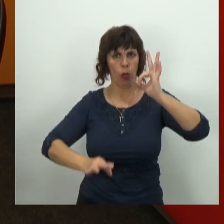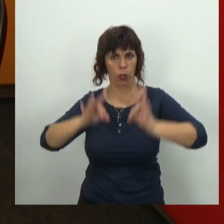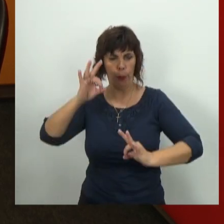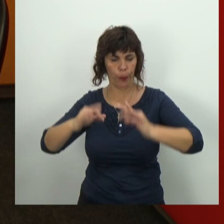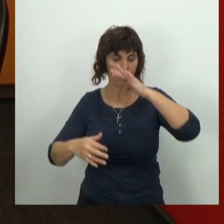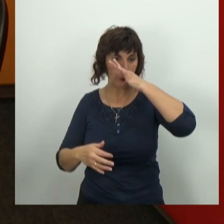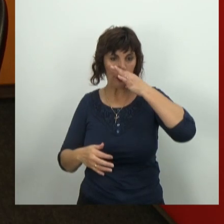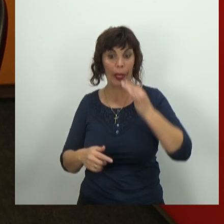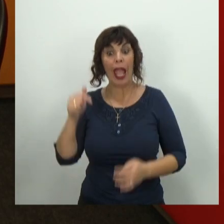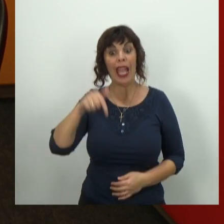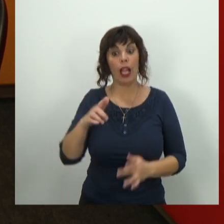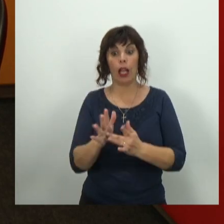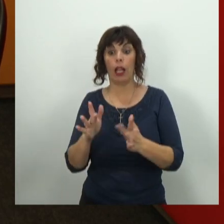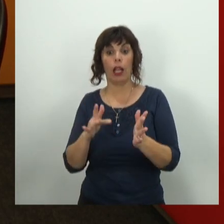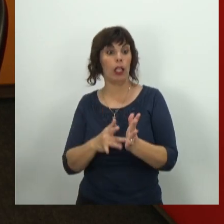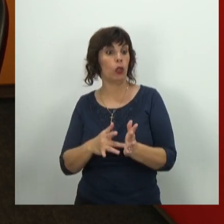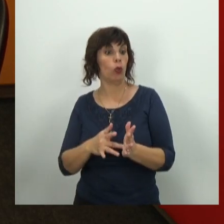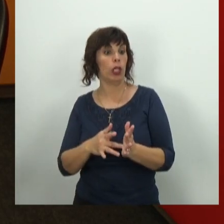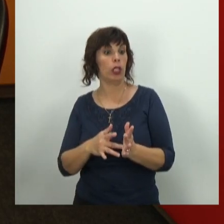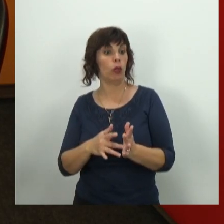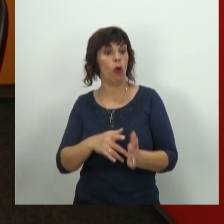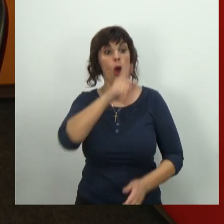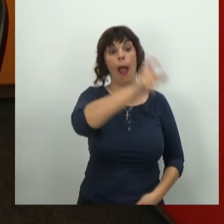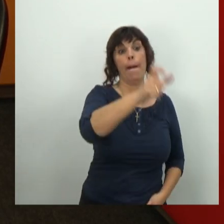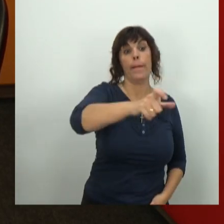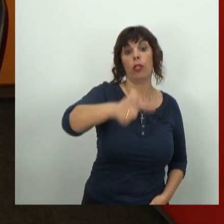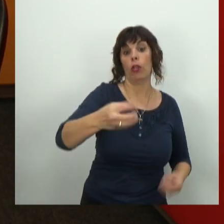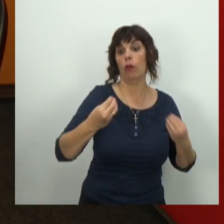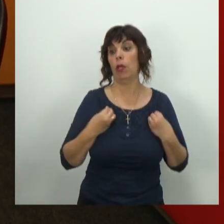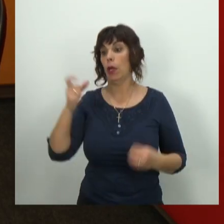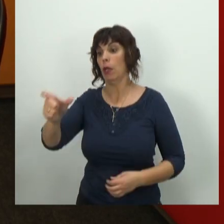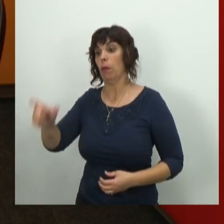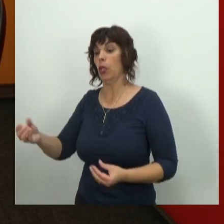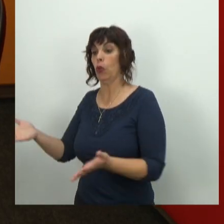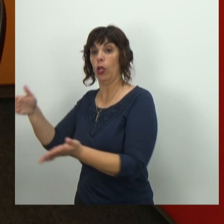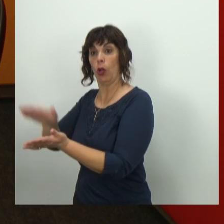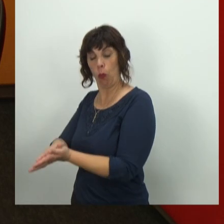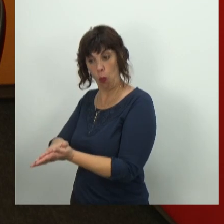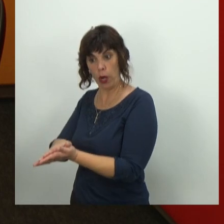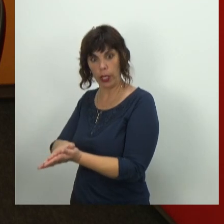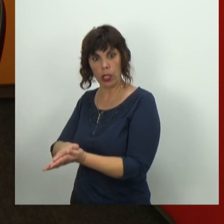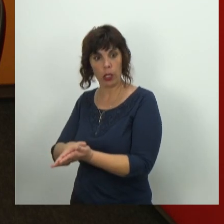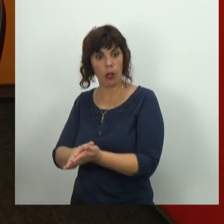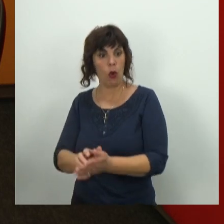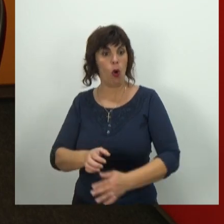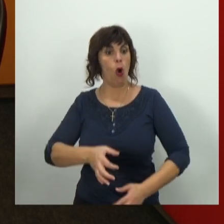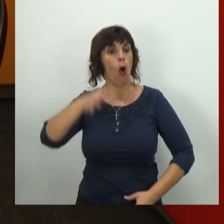Y entonces a las personas que habían creído en Él. ¿O acordáis una